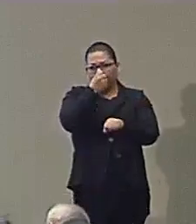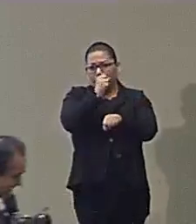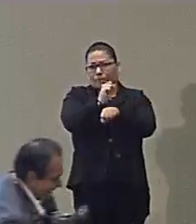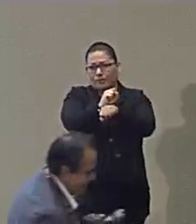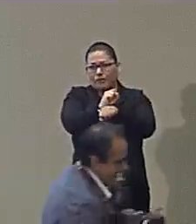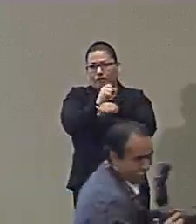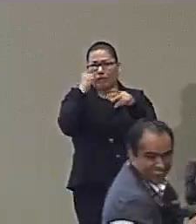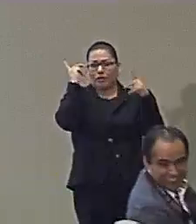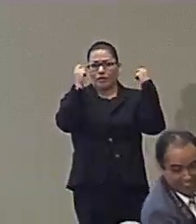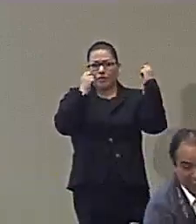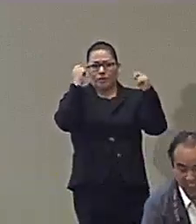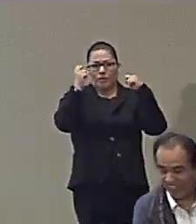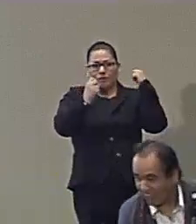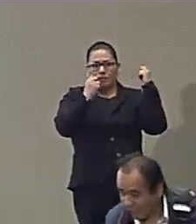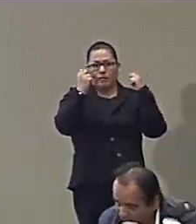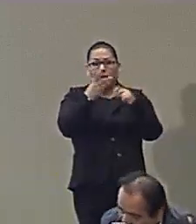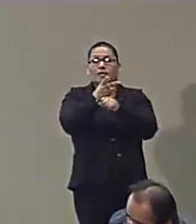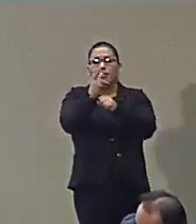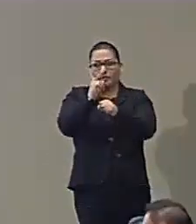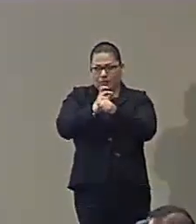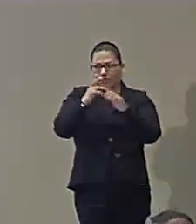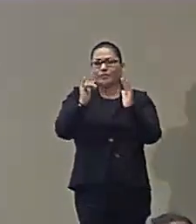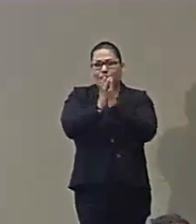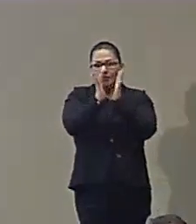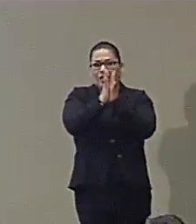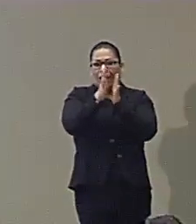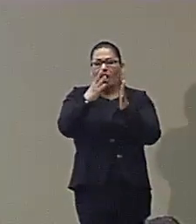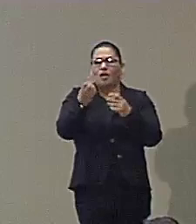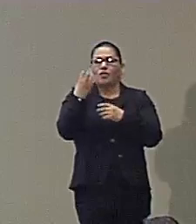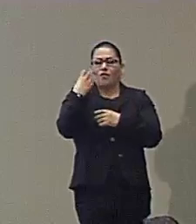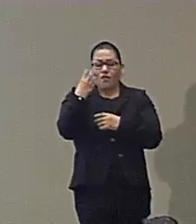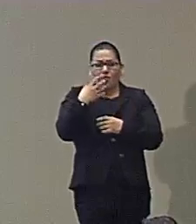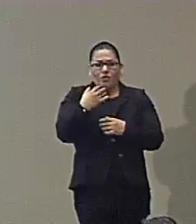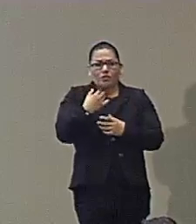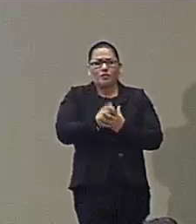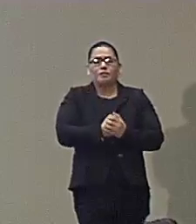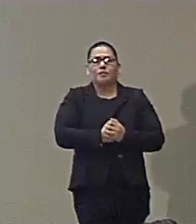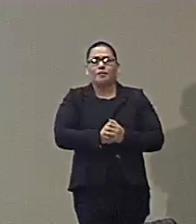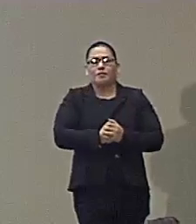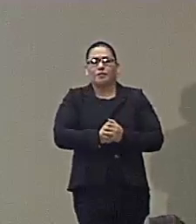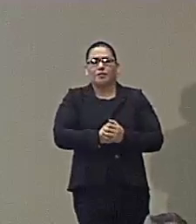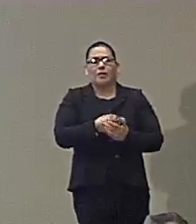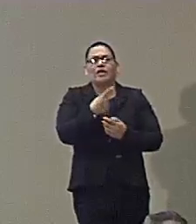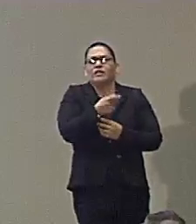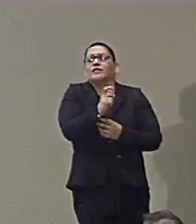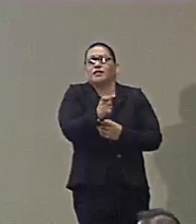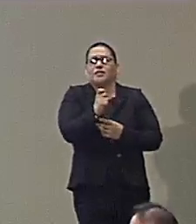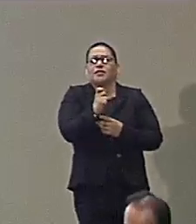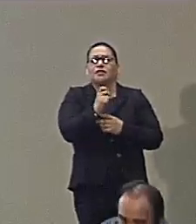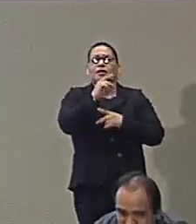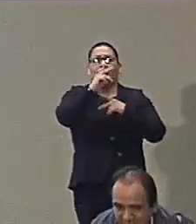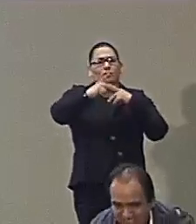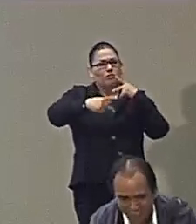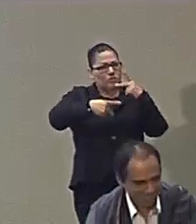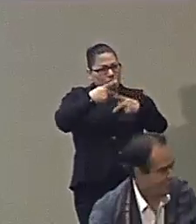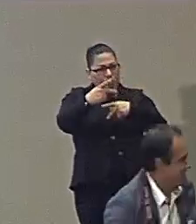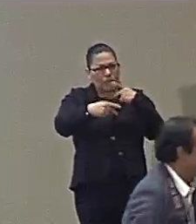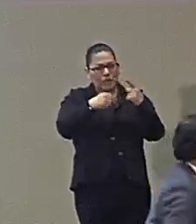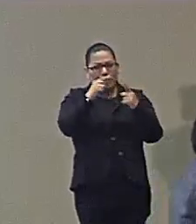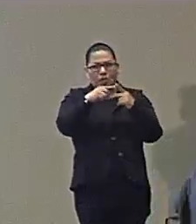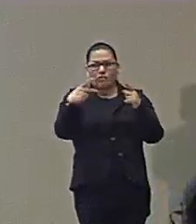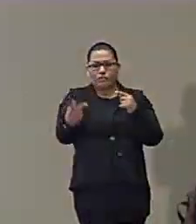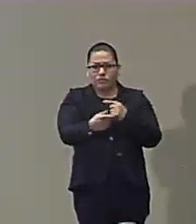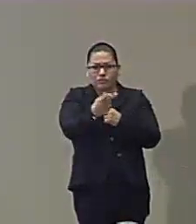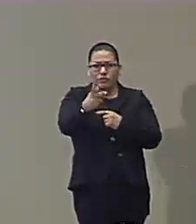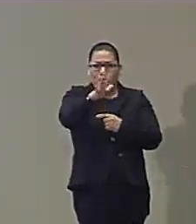de turismo por la invitación a participar en este foro que forma parte de lo que se ha venido señalando que es la consulta pública